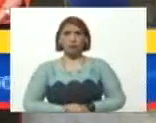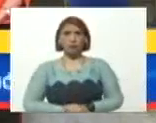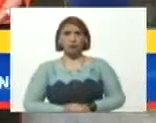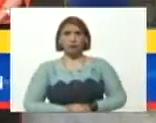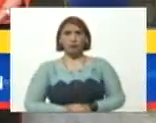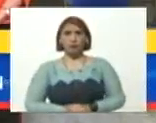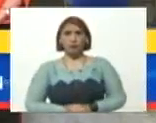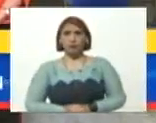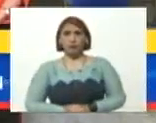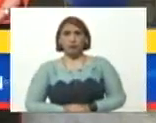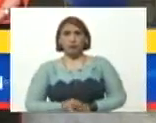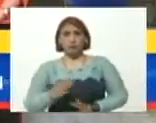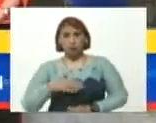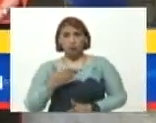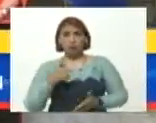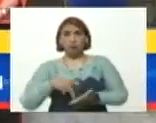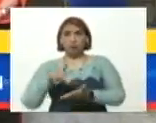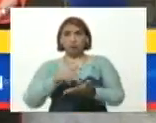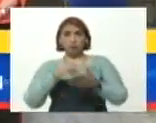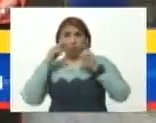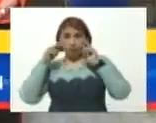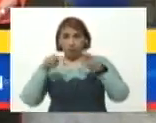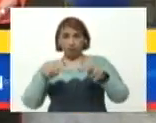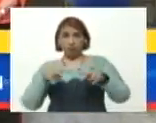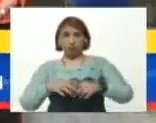el aforo pueda participar, ¿verdad?